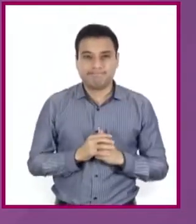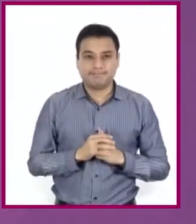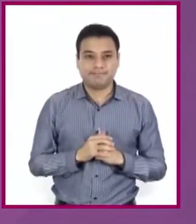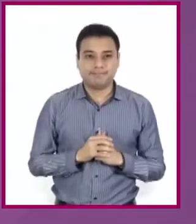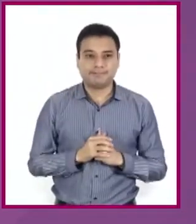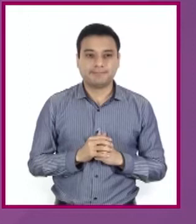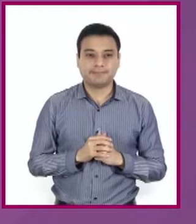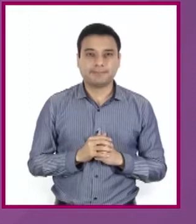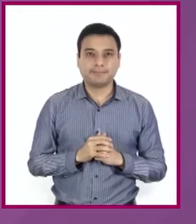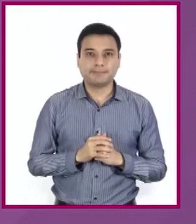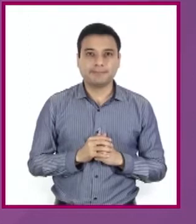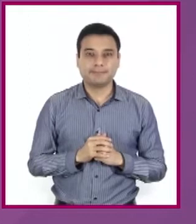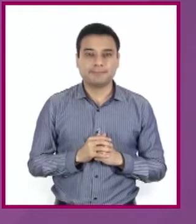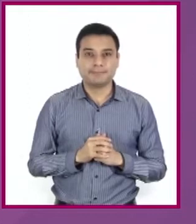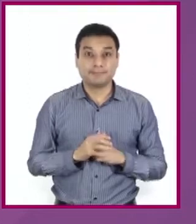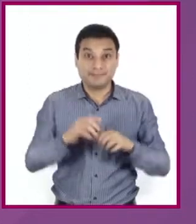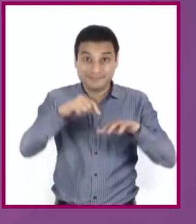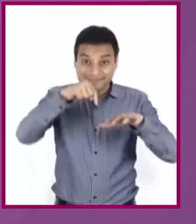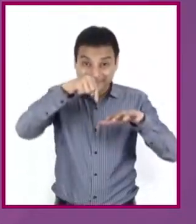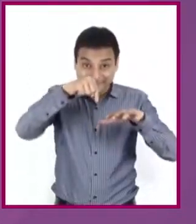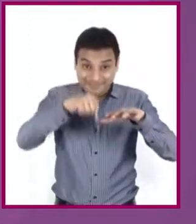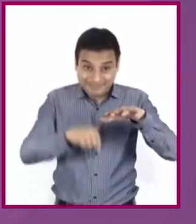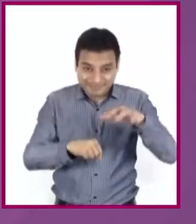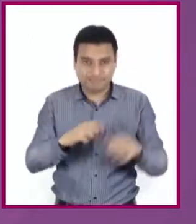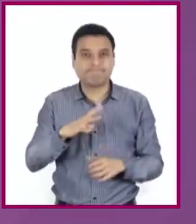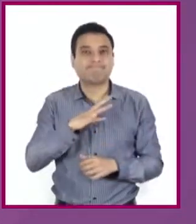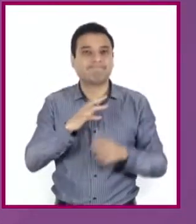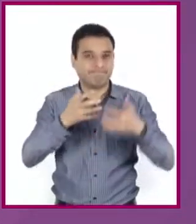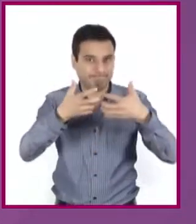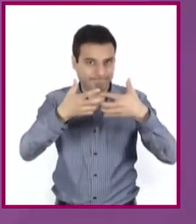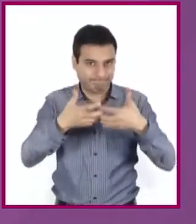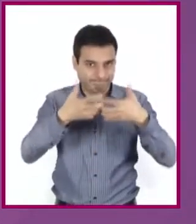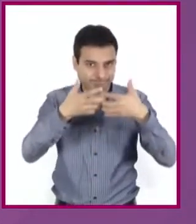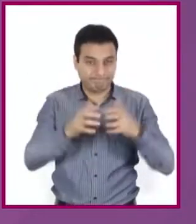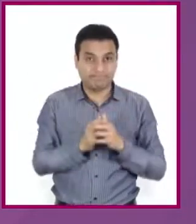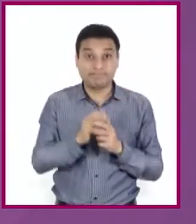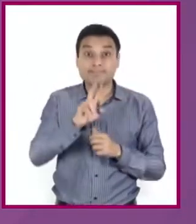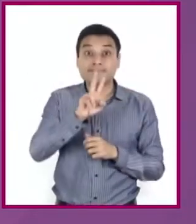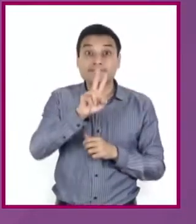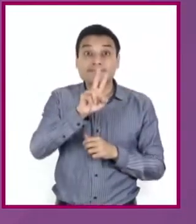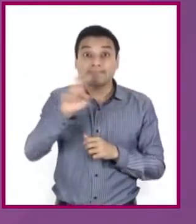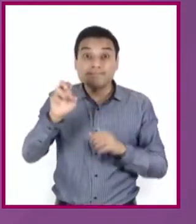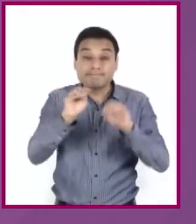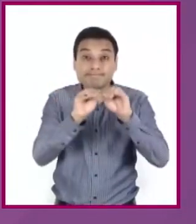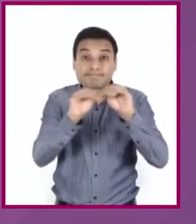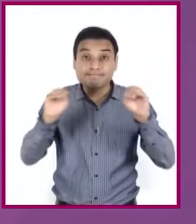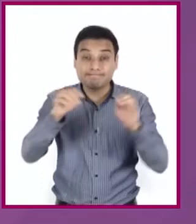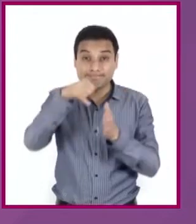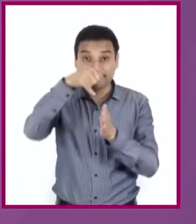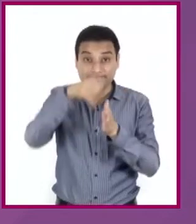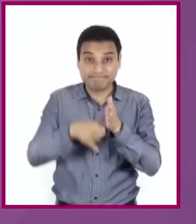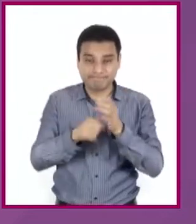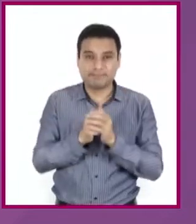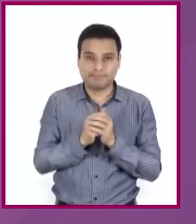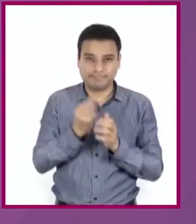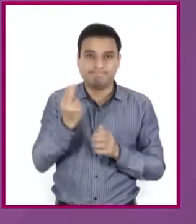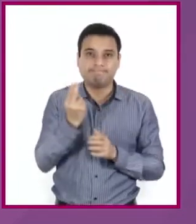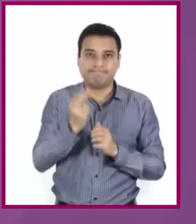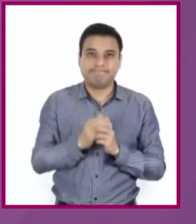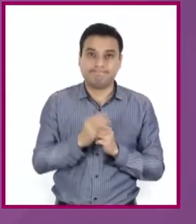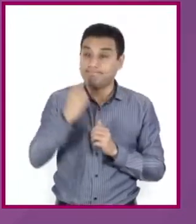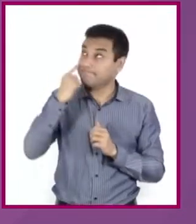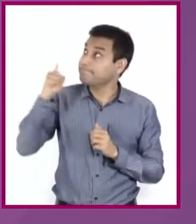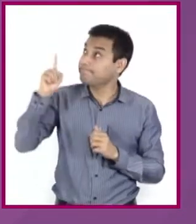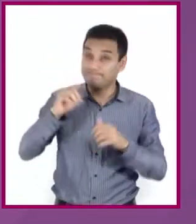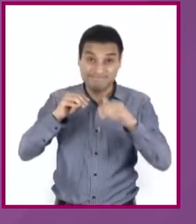Las máquinas se encuentran en el subterráneo de un cerro que está junto a la presa, a 200 metros de profundidad. Por eso debemos entrar por este